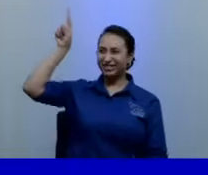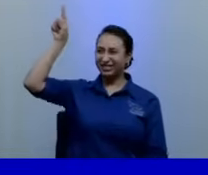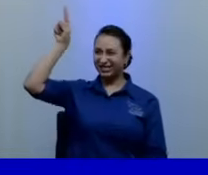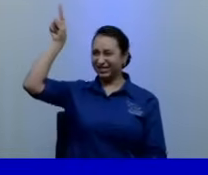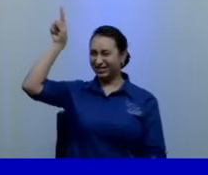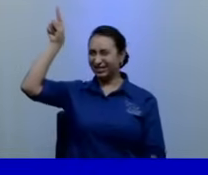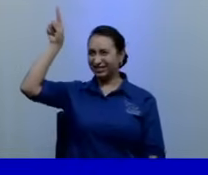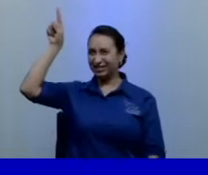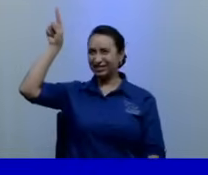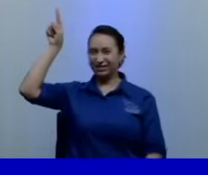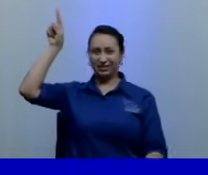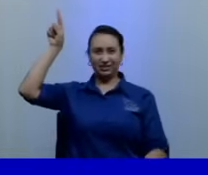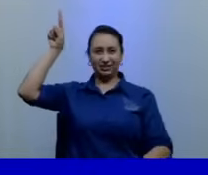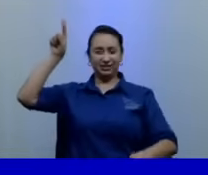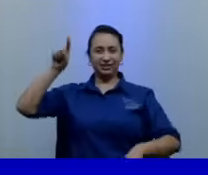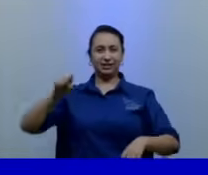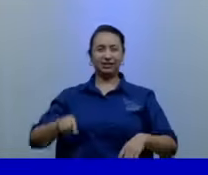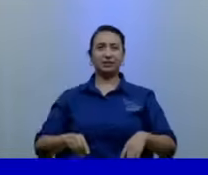faltaría por lo menos